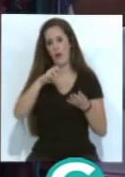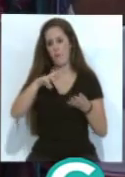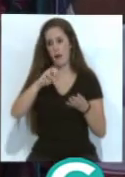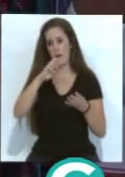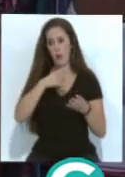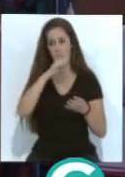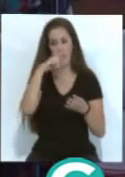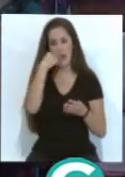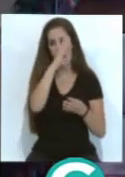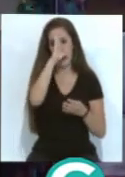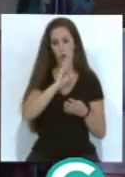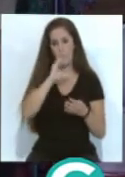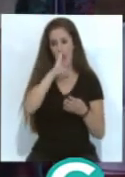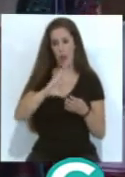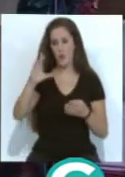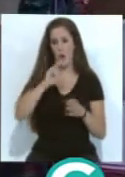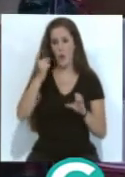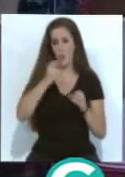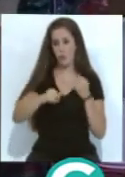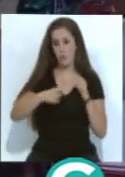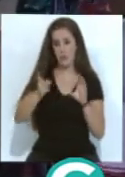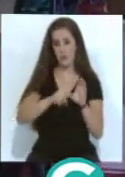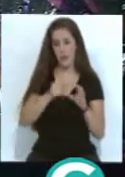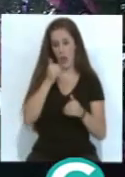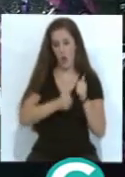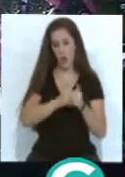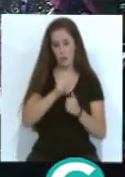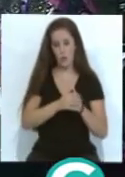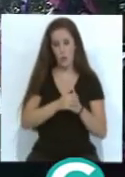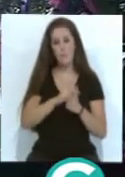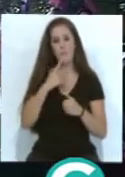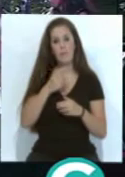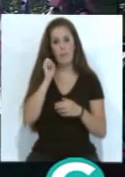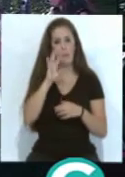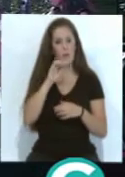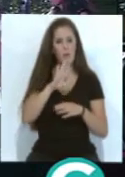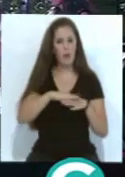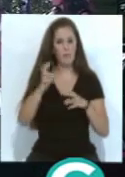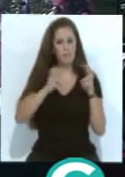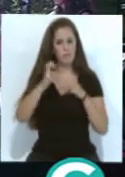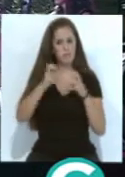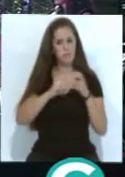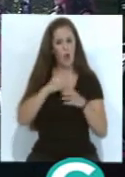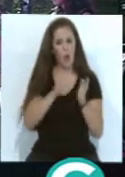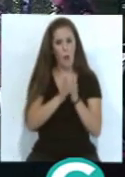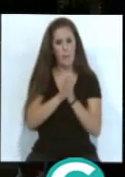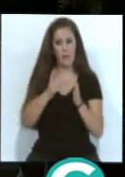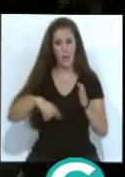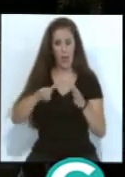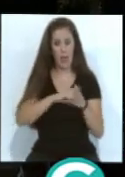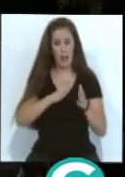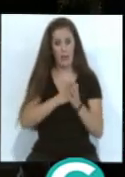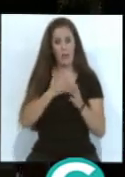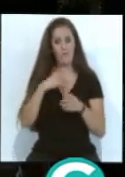La Cara Oculta de la Luna, su última participación en el concurso. El pregón sirvió para reunir a compañeras de la modalidad que hacía años